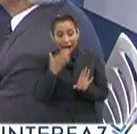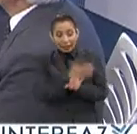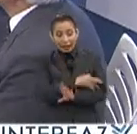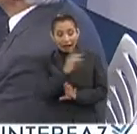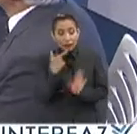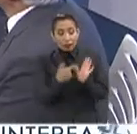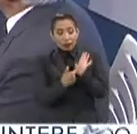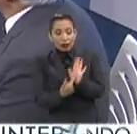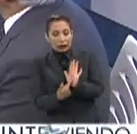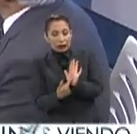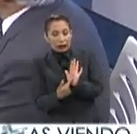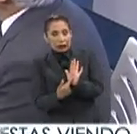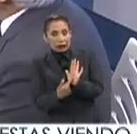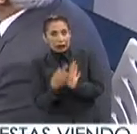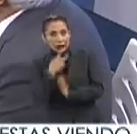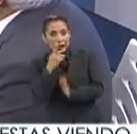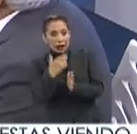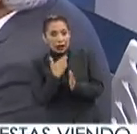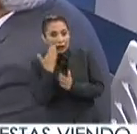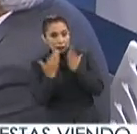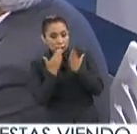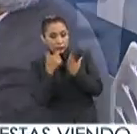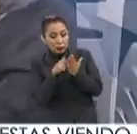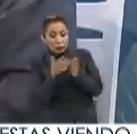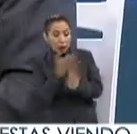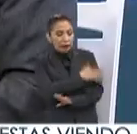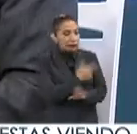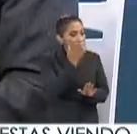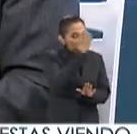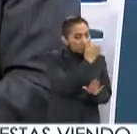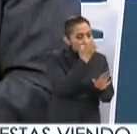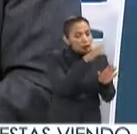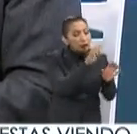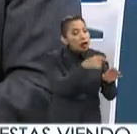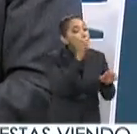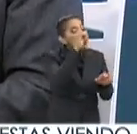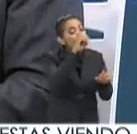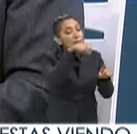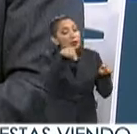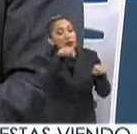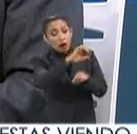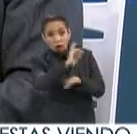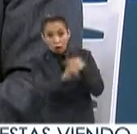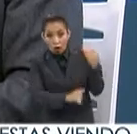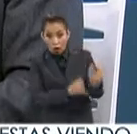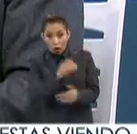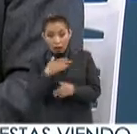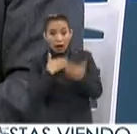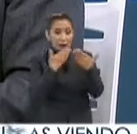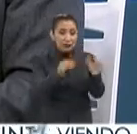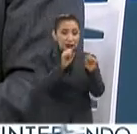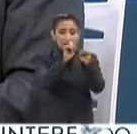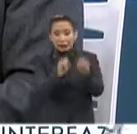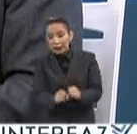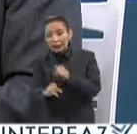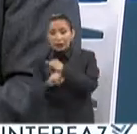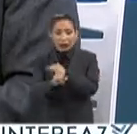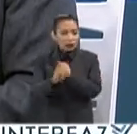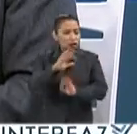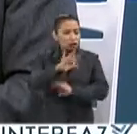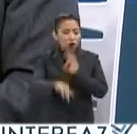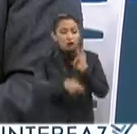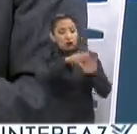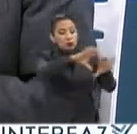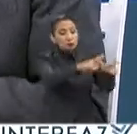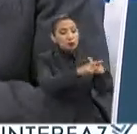se pueda ofertar, tiene que pasar por muchos cuerpos colegiados. Sí. Bueno, toda la oferta de la UNAM presencial, abierta a distancia, pasa por muchos